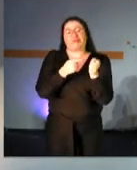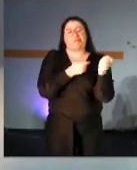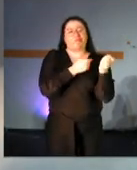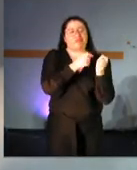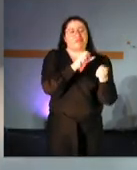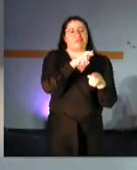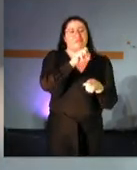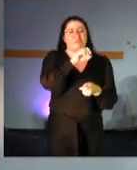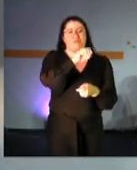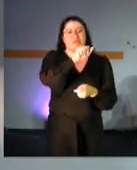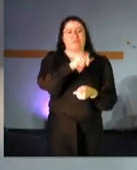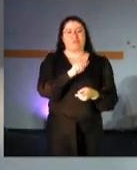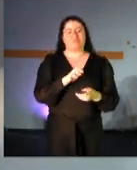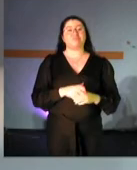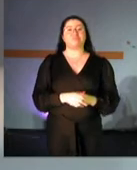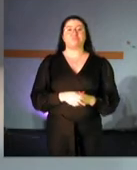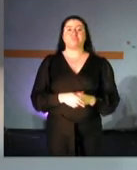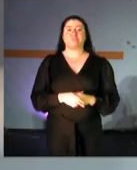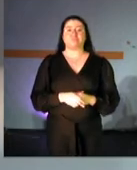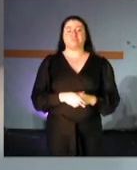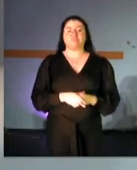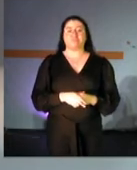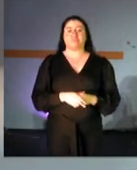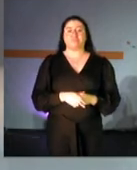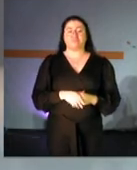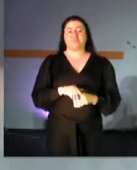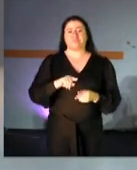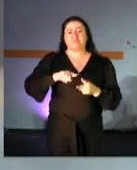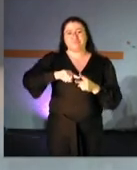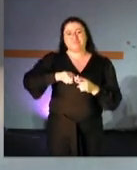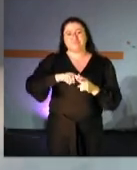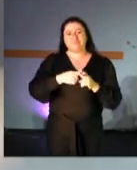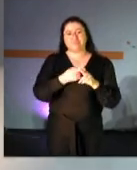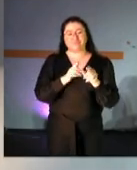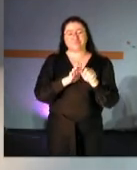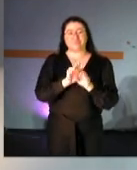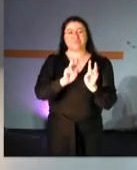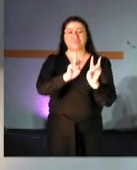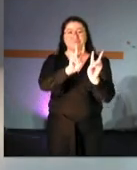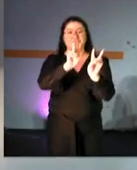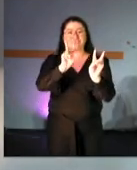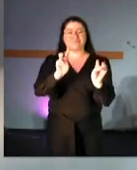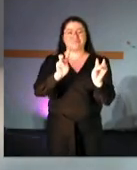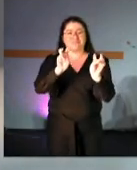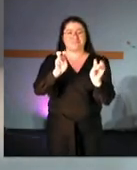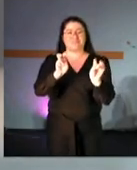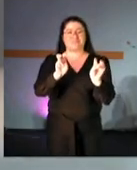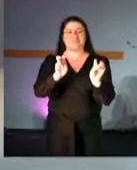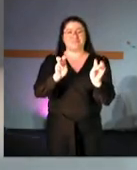y empieza quizá el periodo de confrontación más directa entre el pueblo